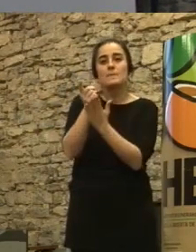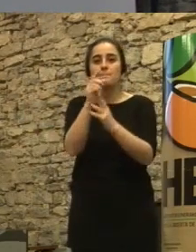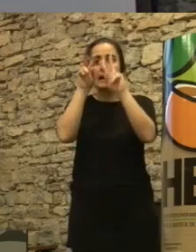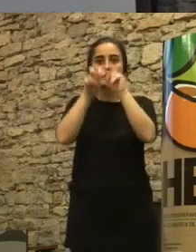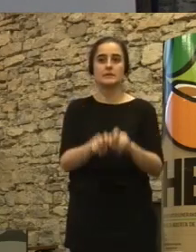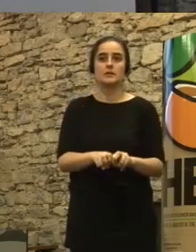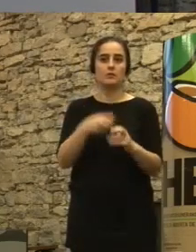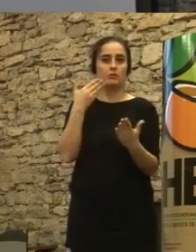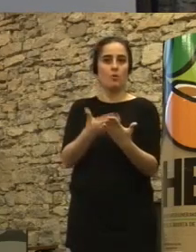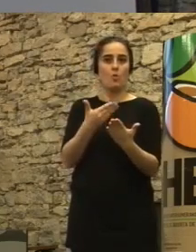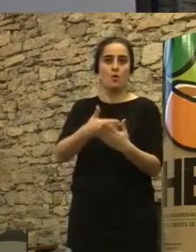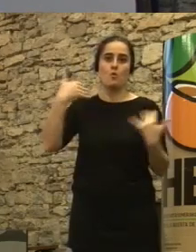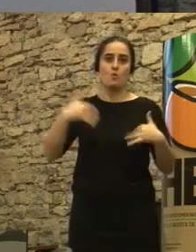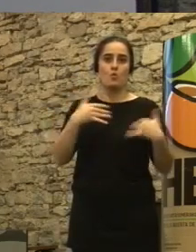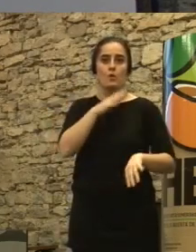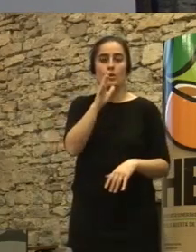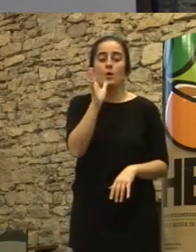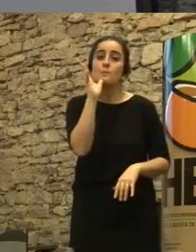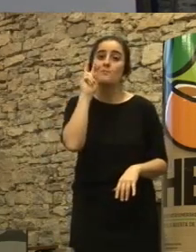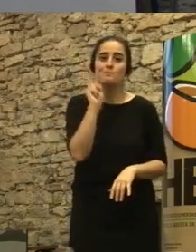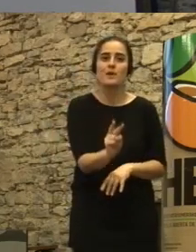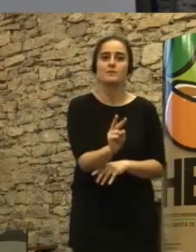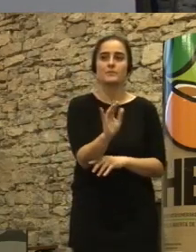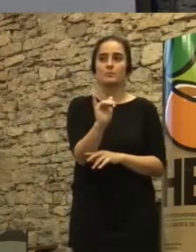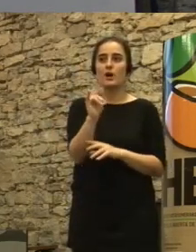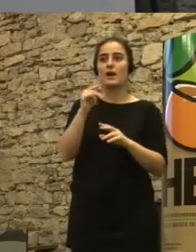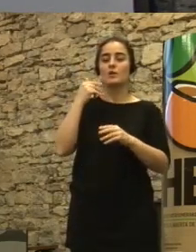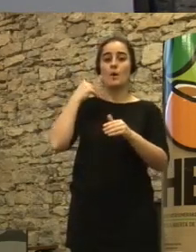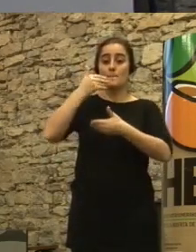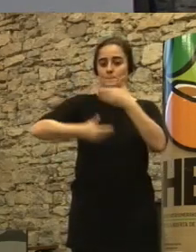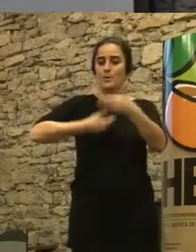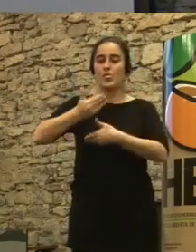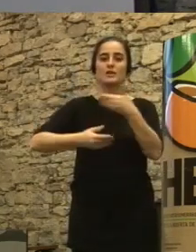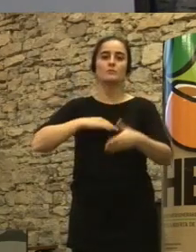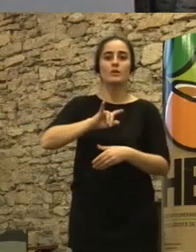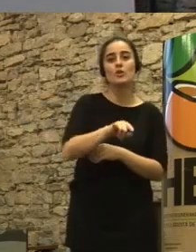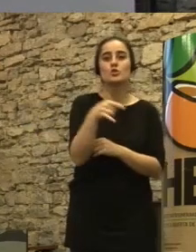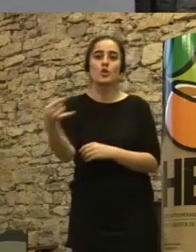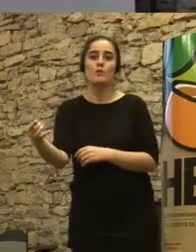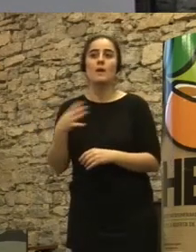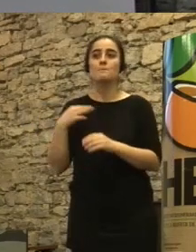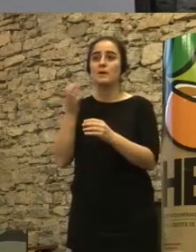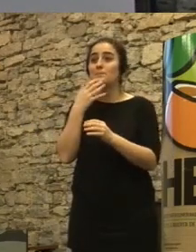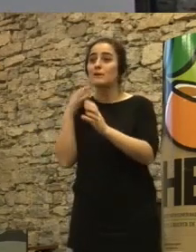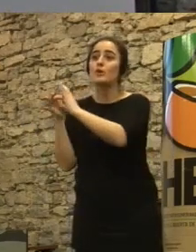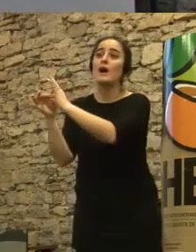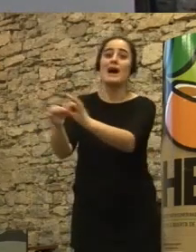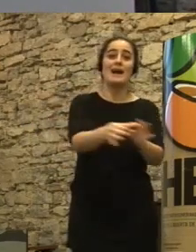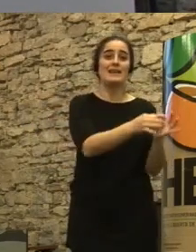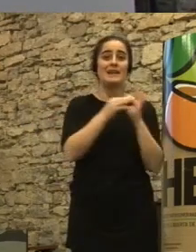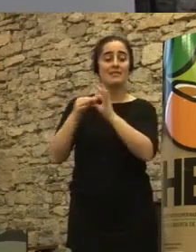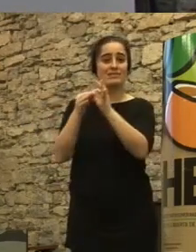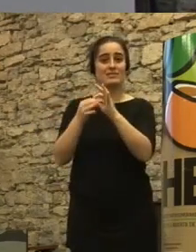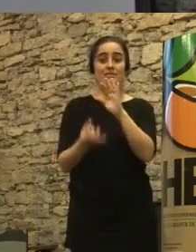revelador, porque se ve que se duplican procesos, se podrían crear alianzas con resultados